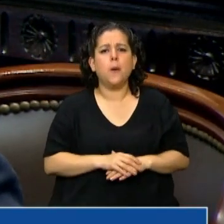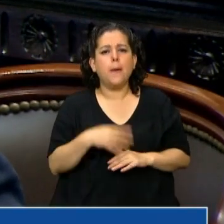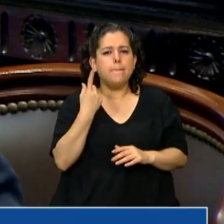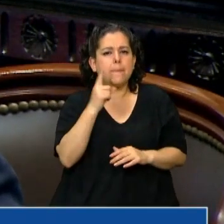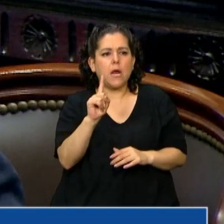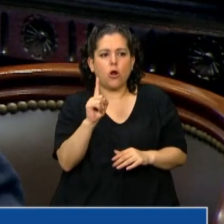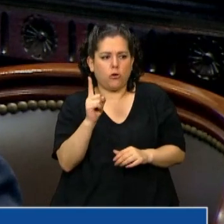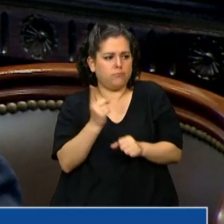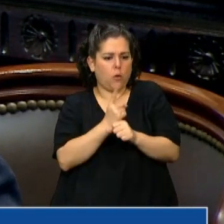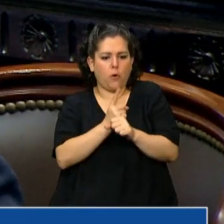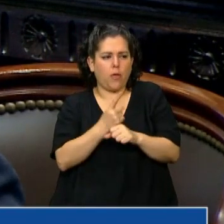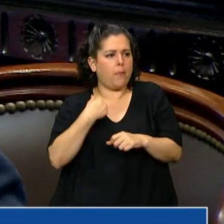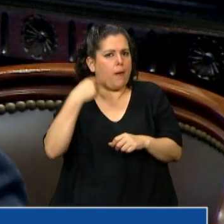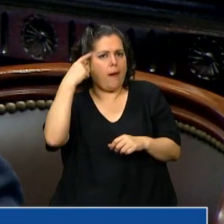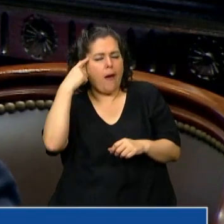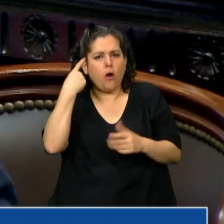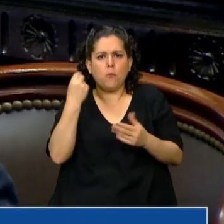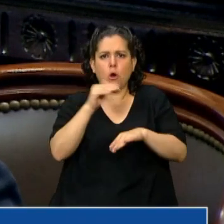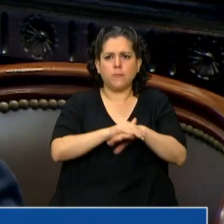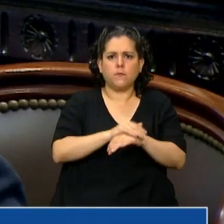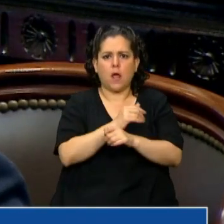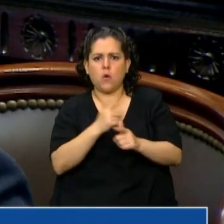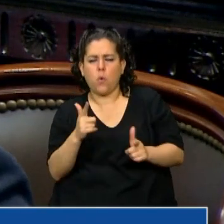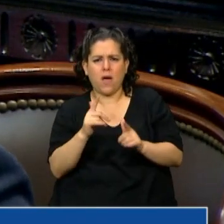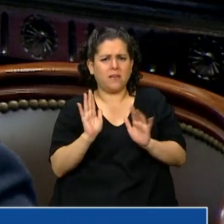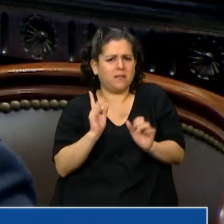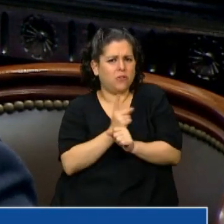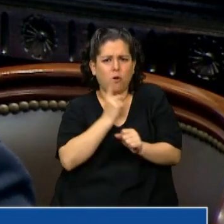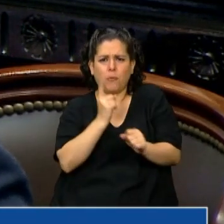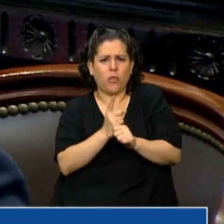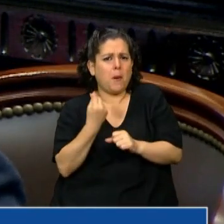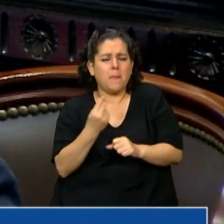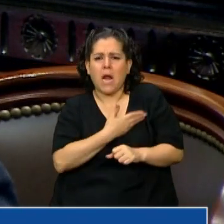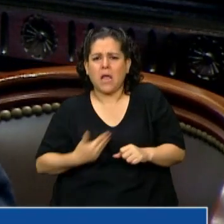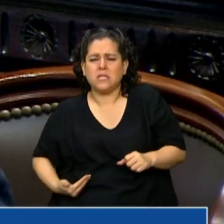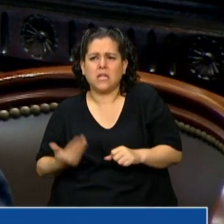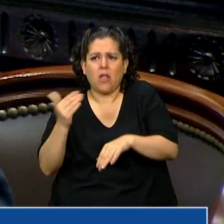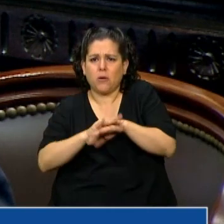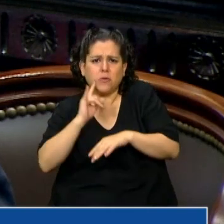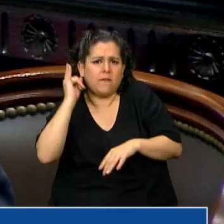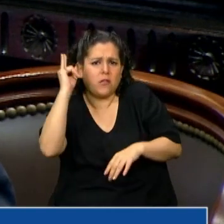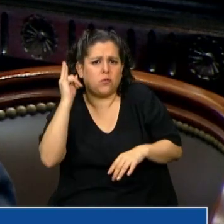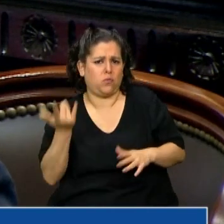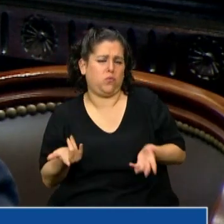no profundicemos este camino de irresponsabilidad para con el Estado y para con sus finanzas.